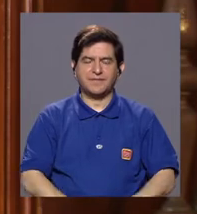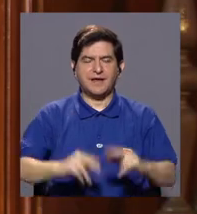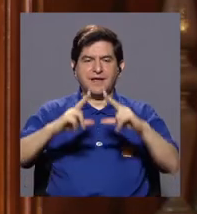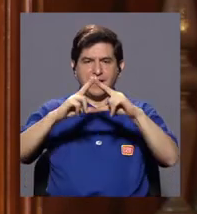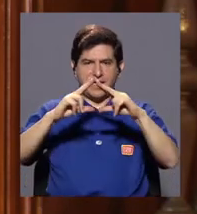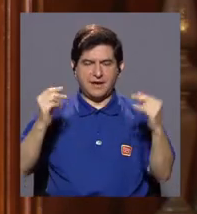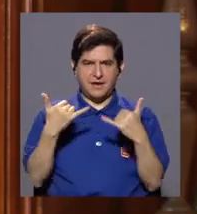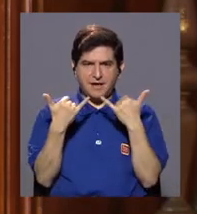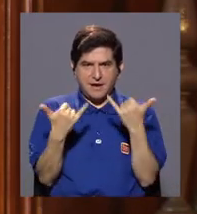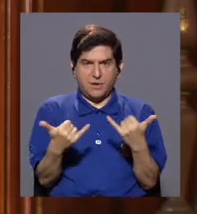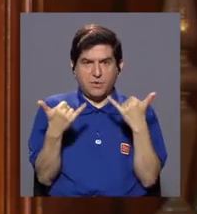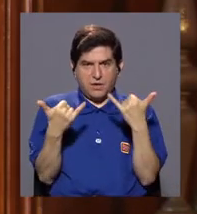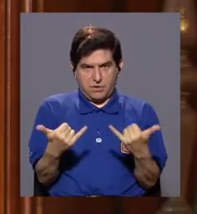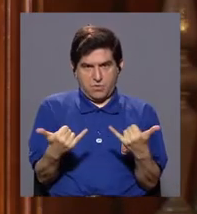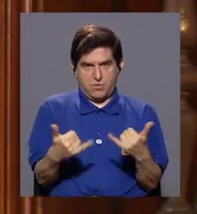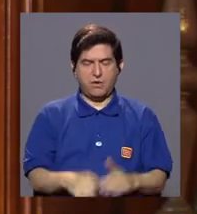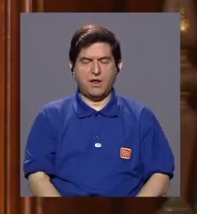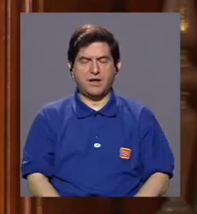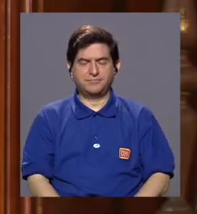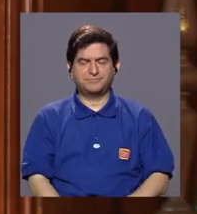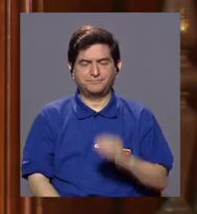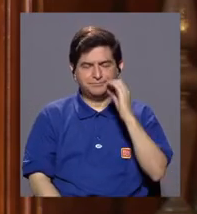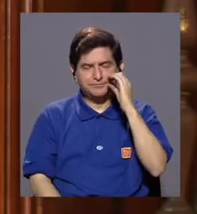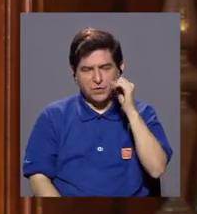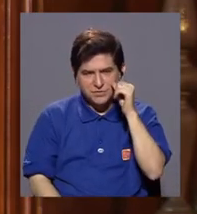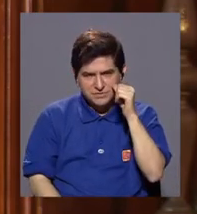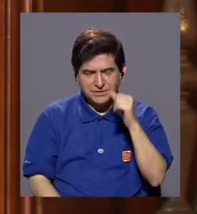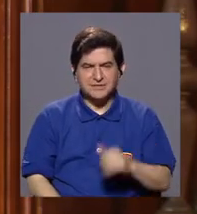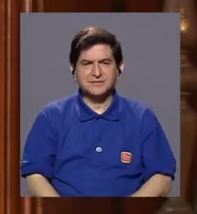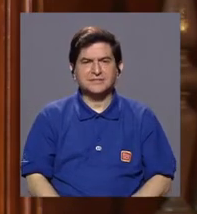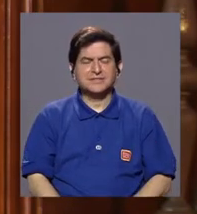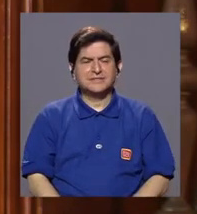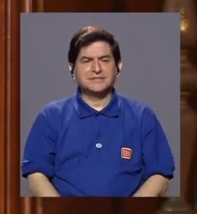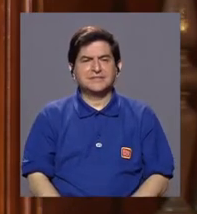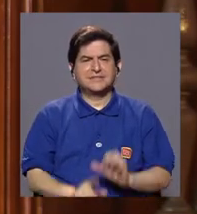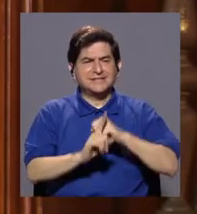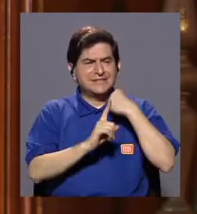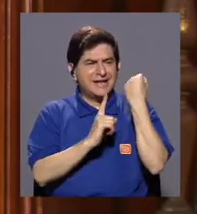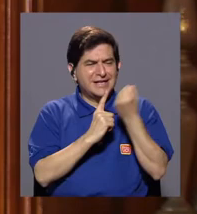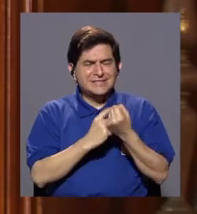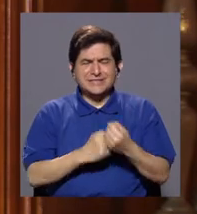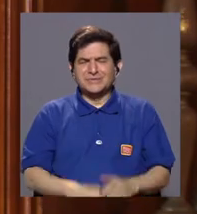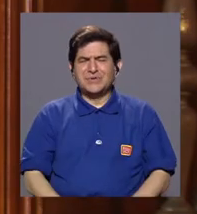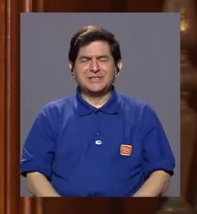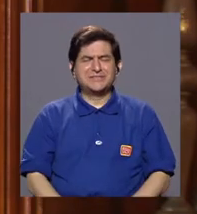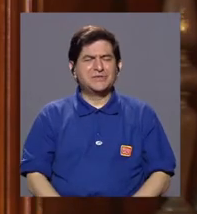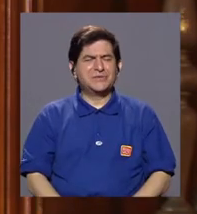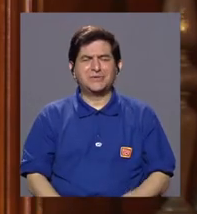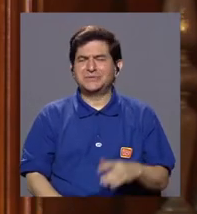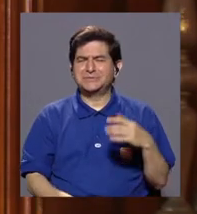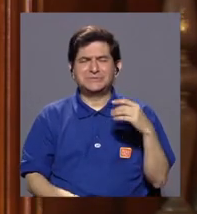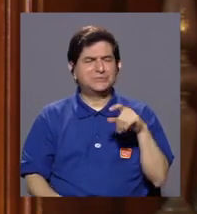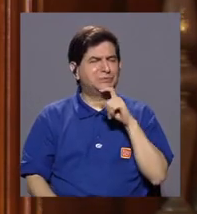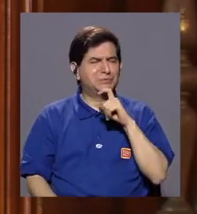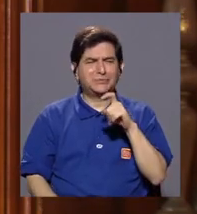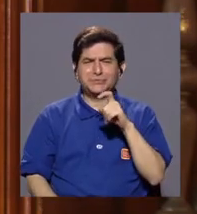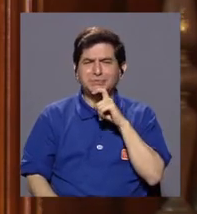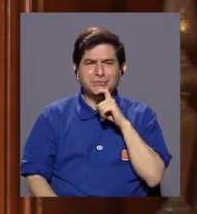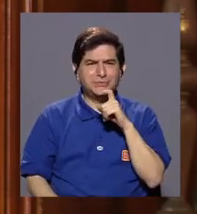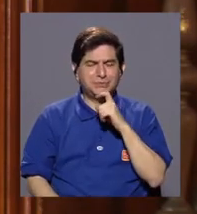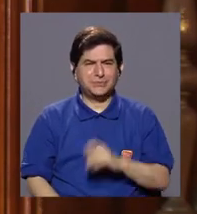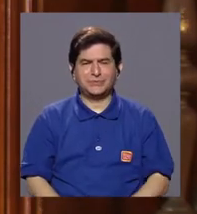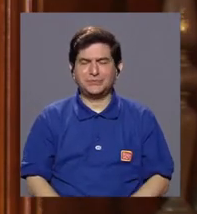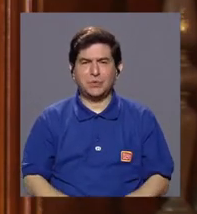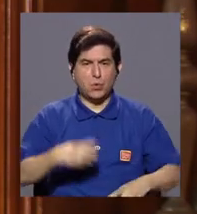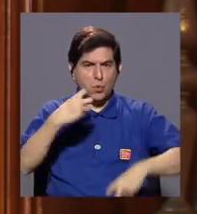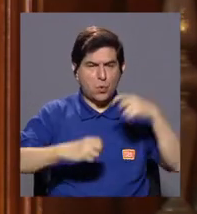En Nicaragua, en este momento, don Oscar, se vive un conflicto muy serio en